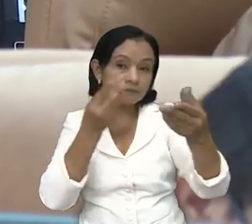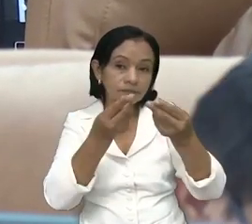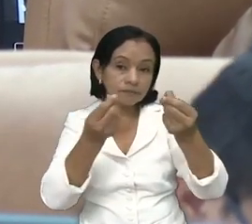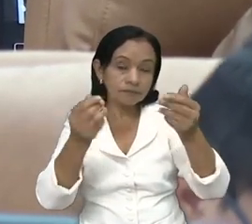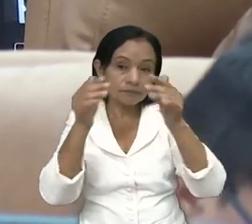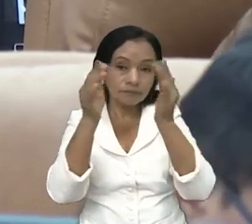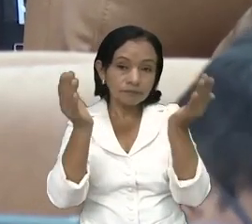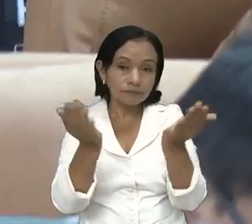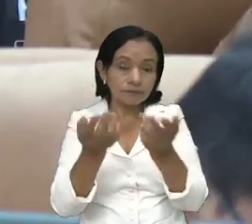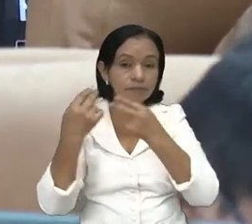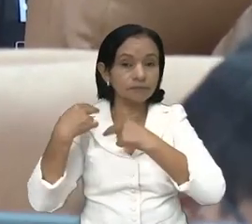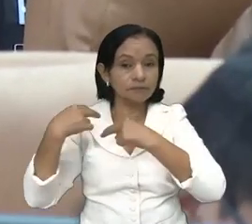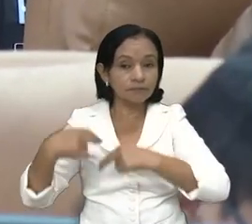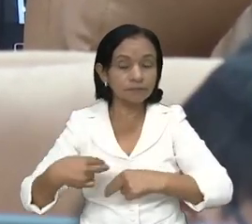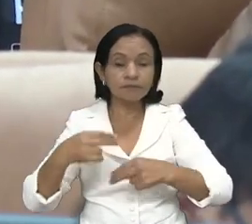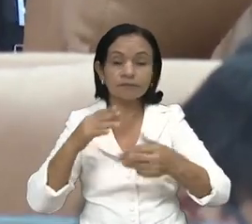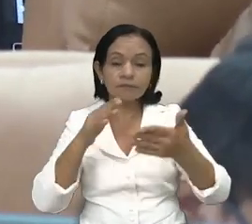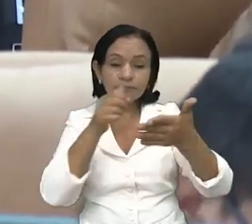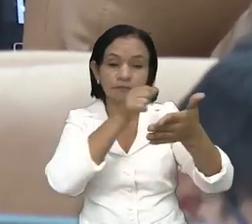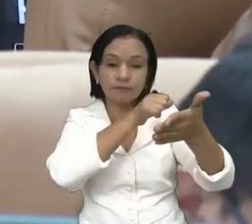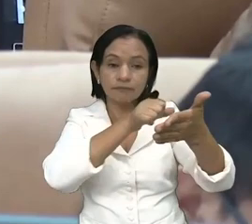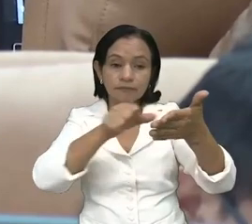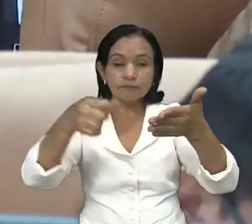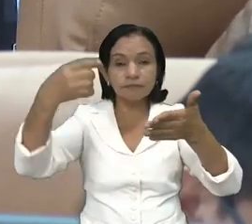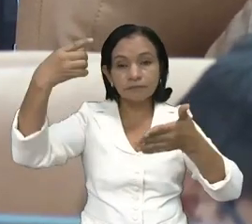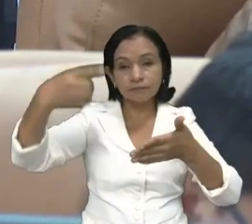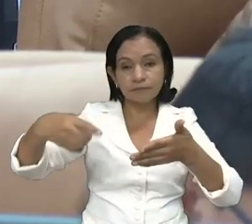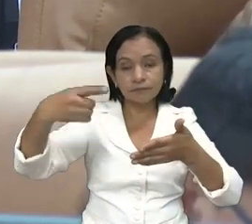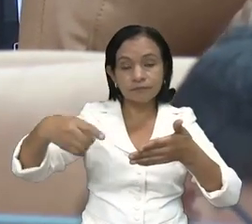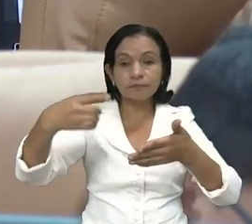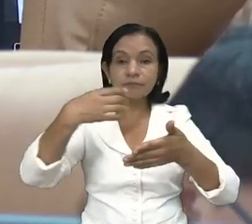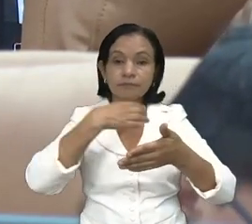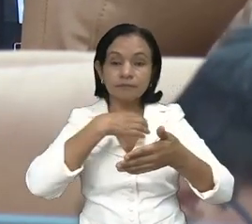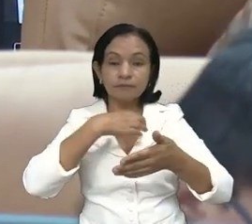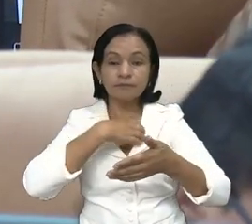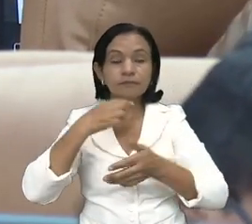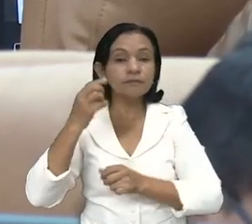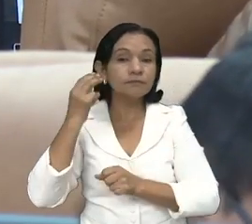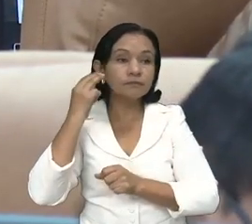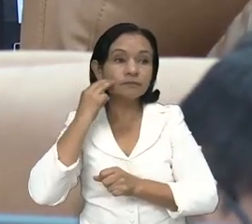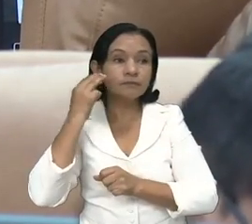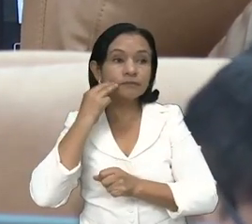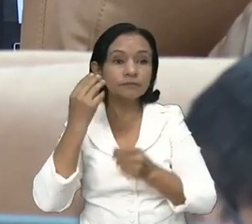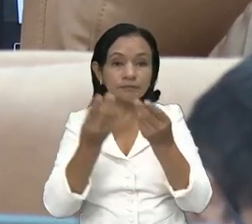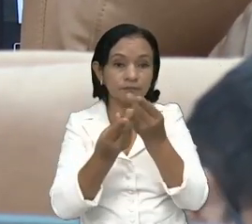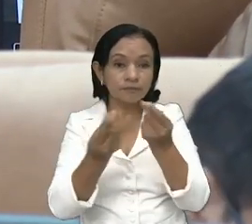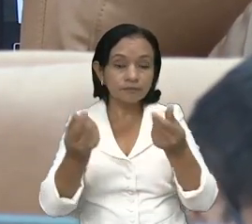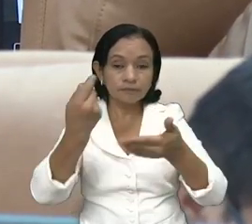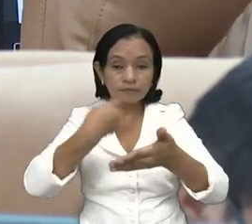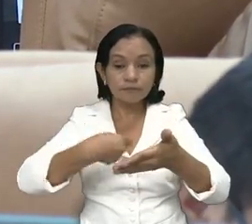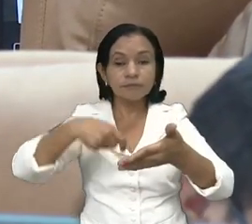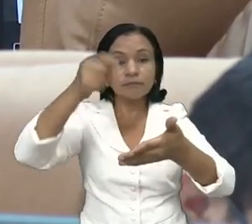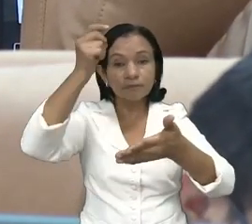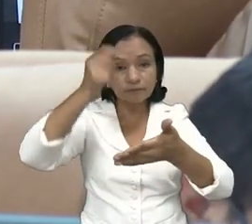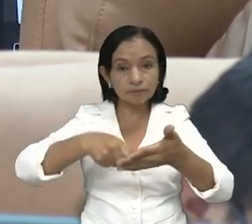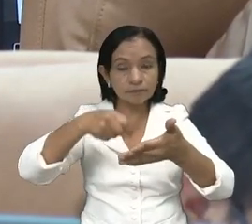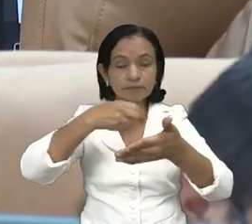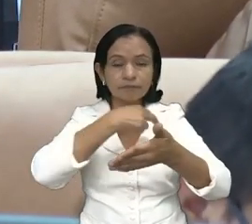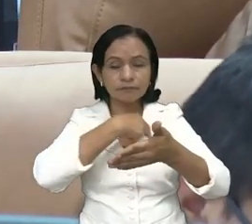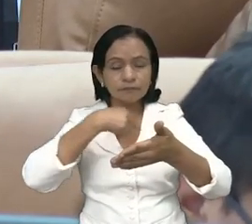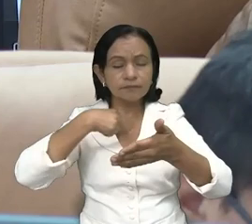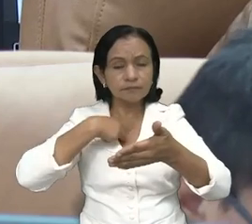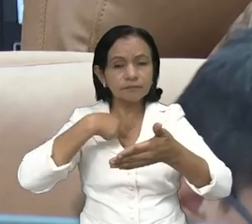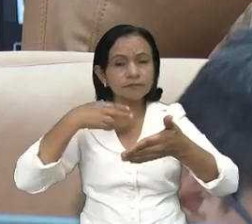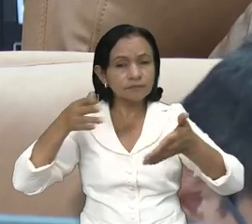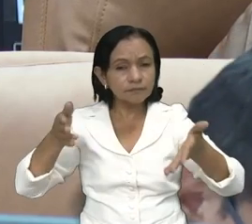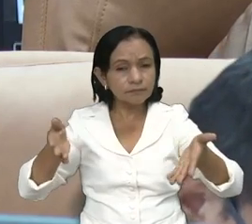A través de la Carta de Derechos de la Madre Tierra, y tras esta firma han venido